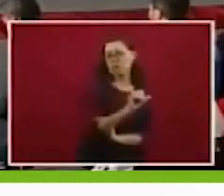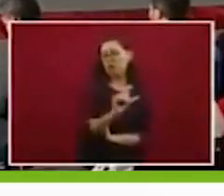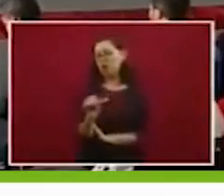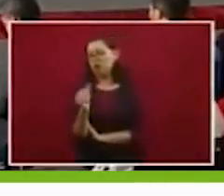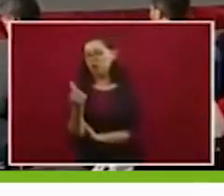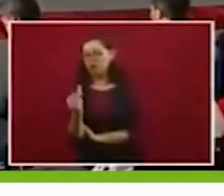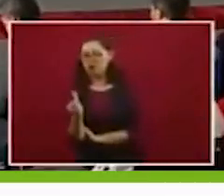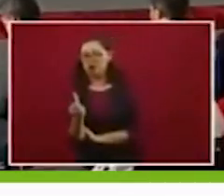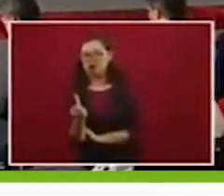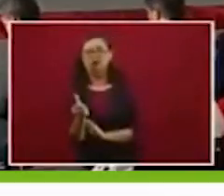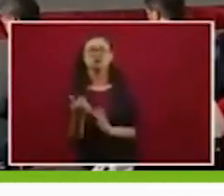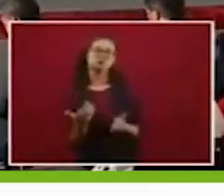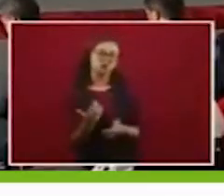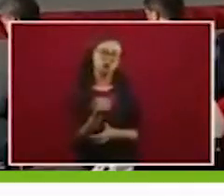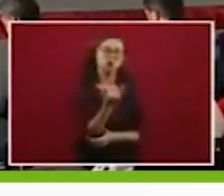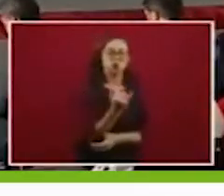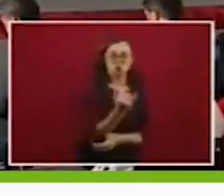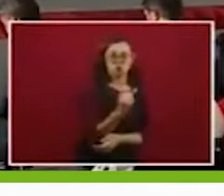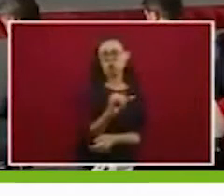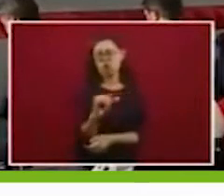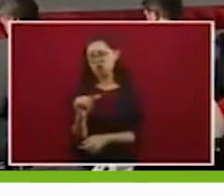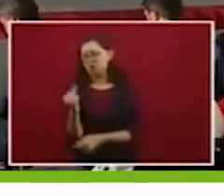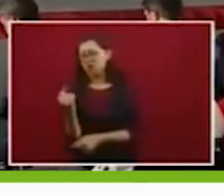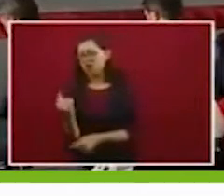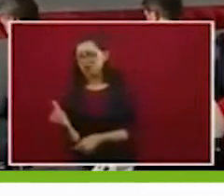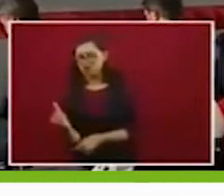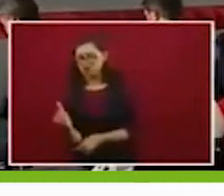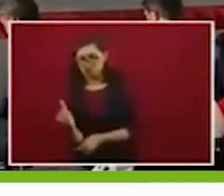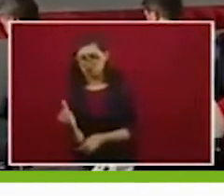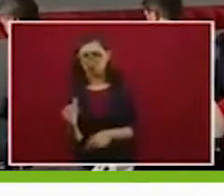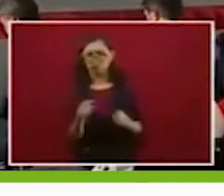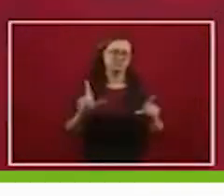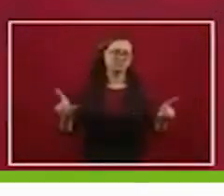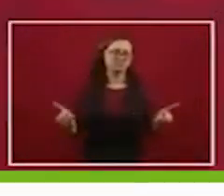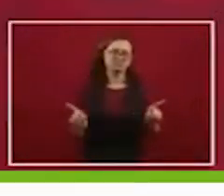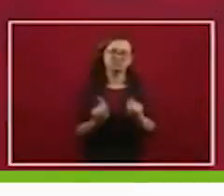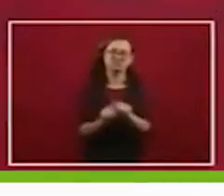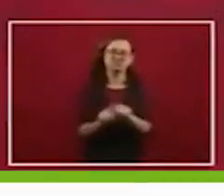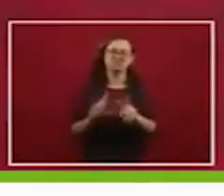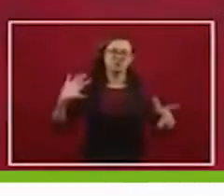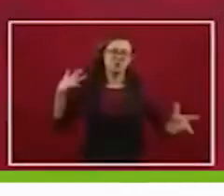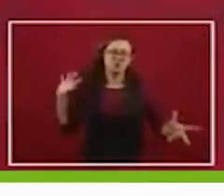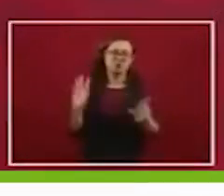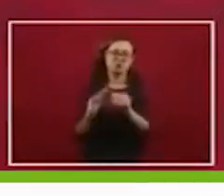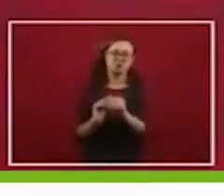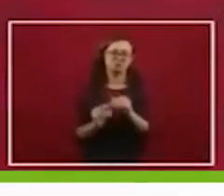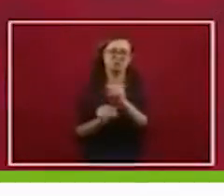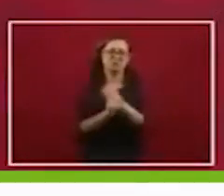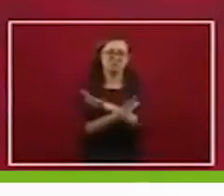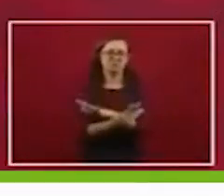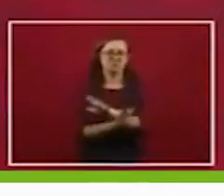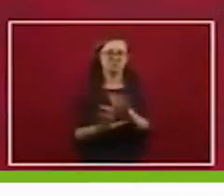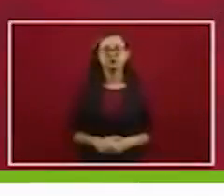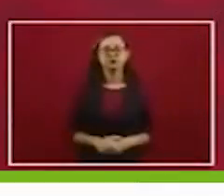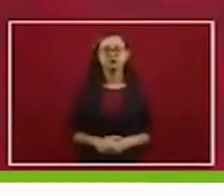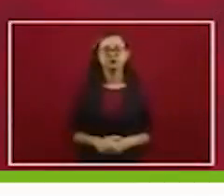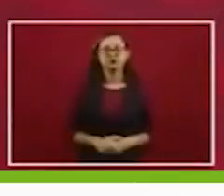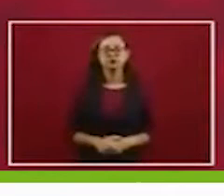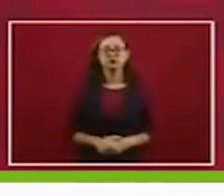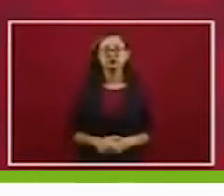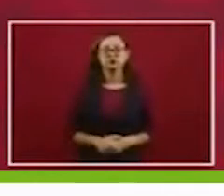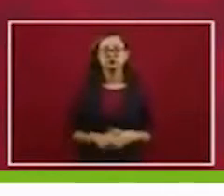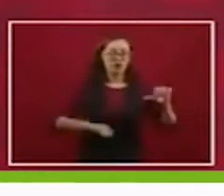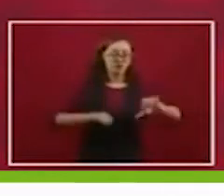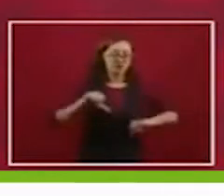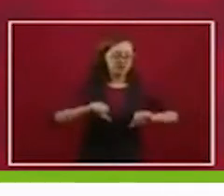de Relaciones Exteriores, Marcelo Ebrard, aseguró que se ha reducido el flujo migratorio hacia Estados Unidos en